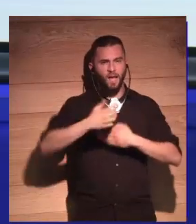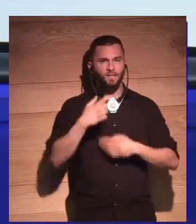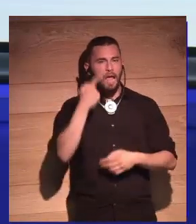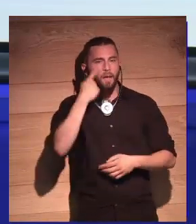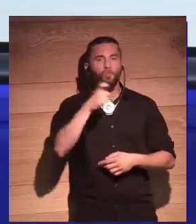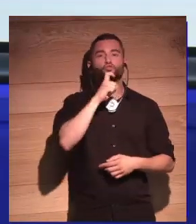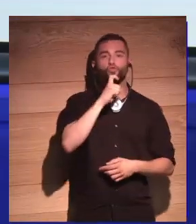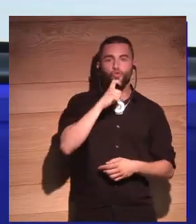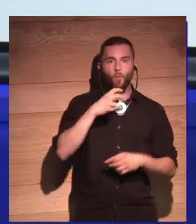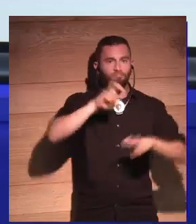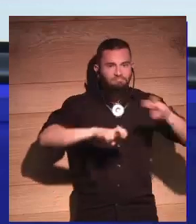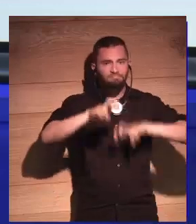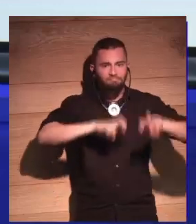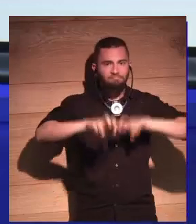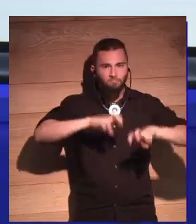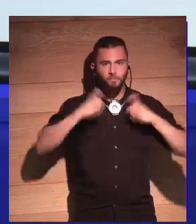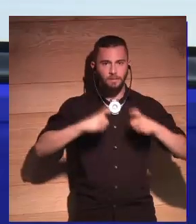hecho de...